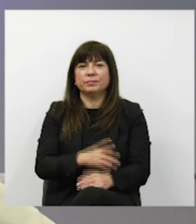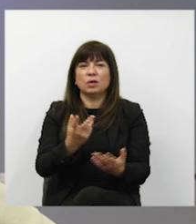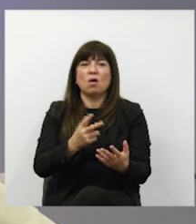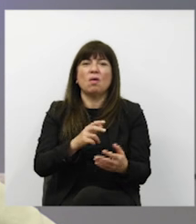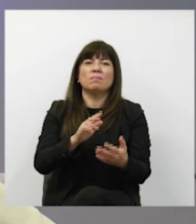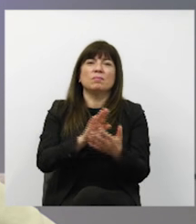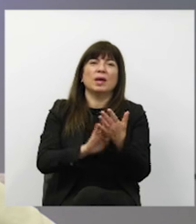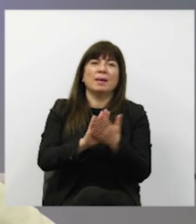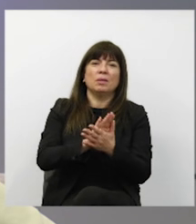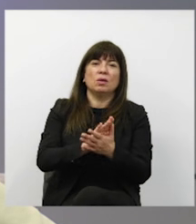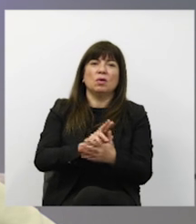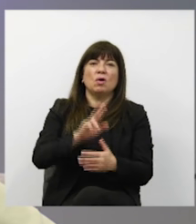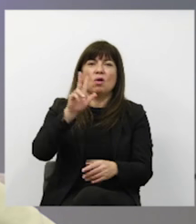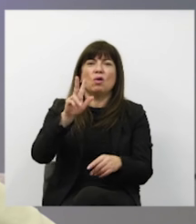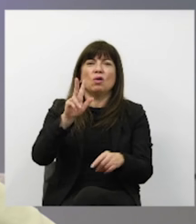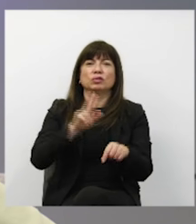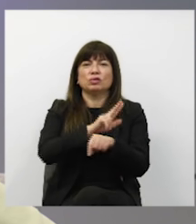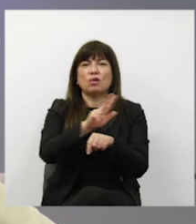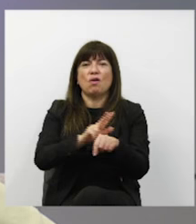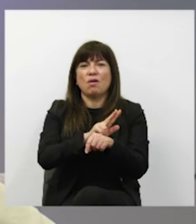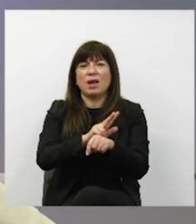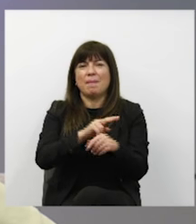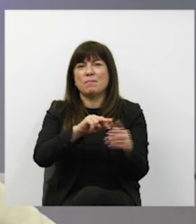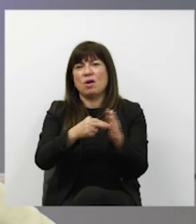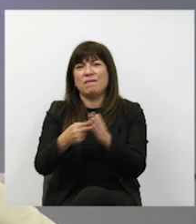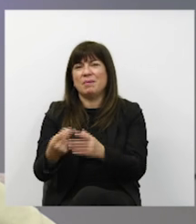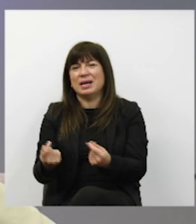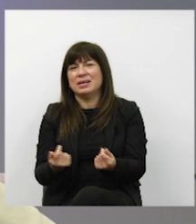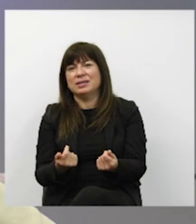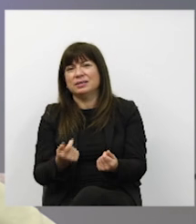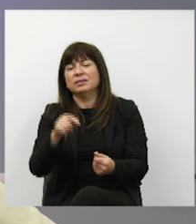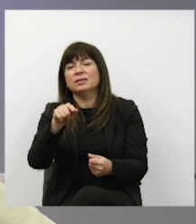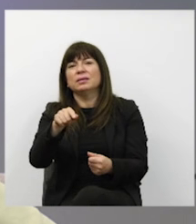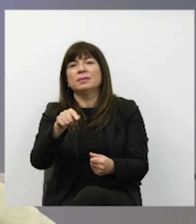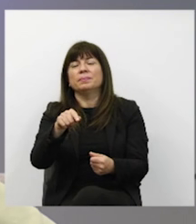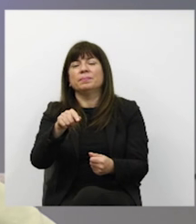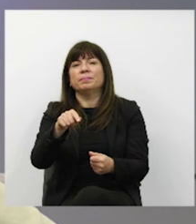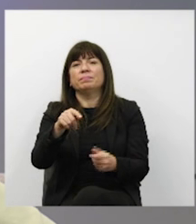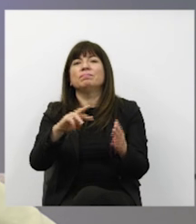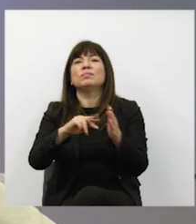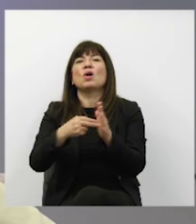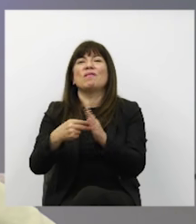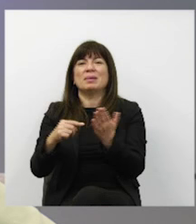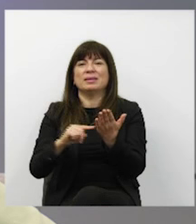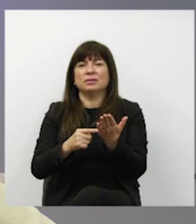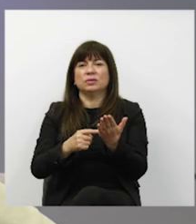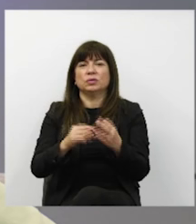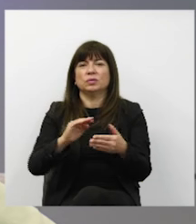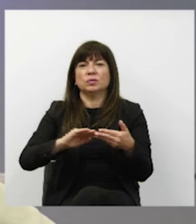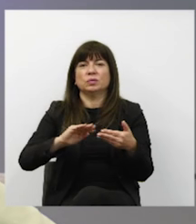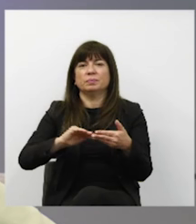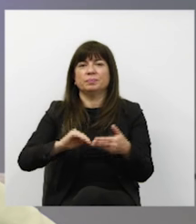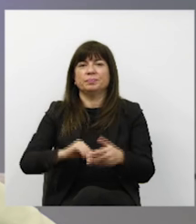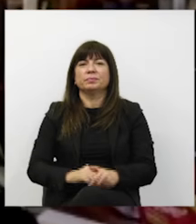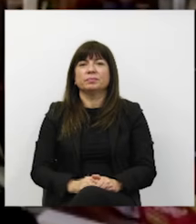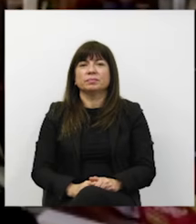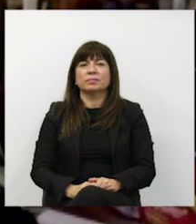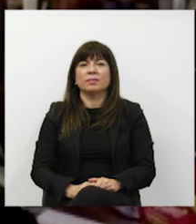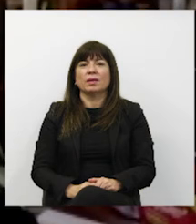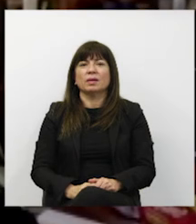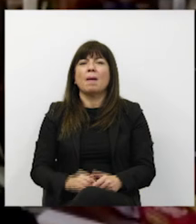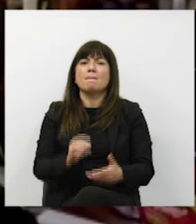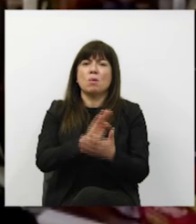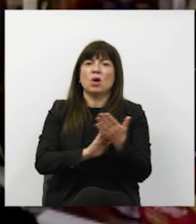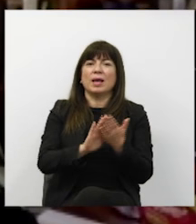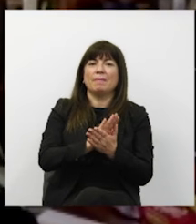8 horas y tiene gente en forma sucesiva. Pero se puede estudiar. El caso típico es pensar en el conserje de un